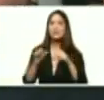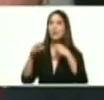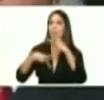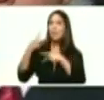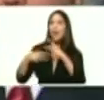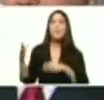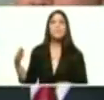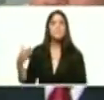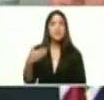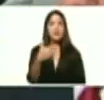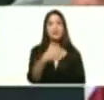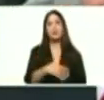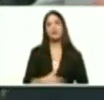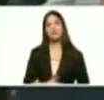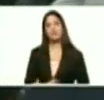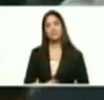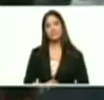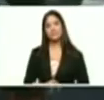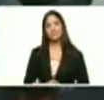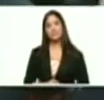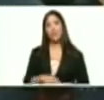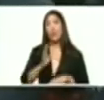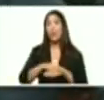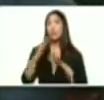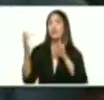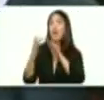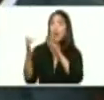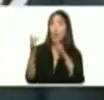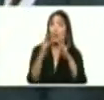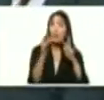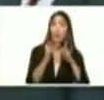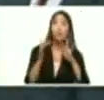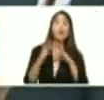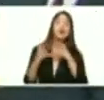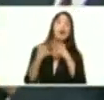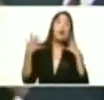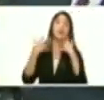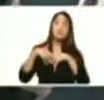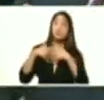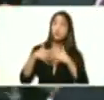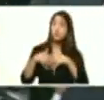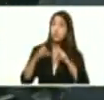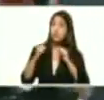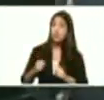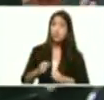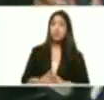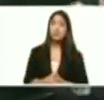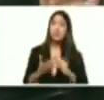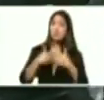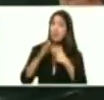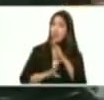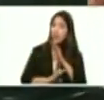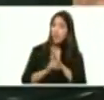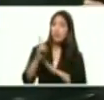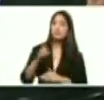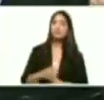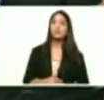productivo, de pesca, y agricultura, del país, porque se está articulando, y es uno, los grandes motores, de recuperación,